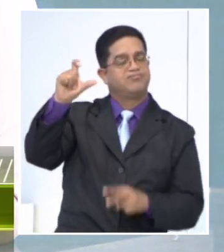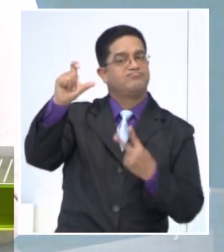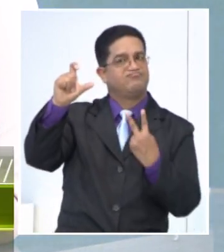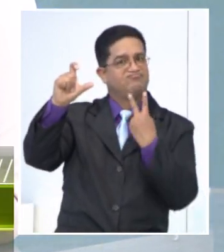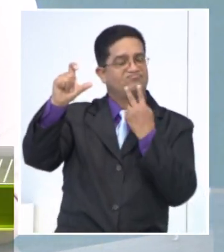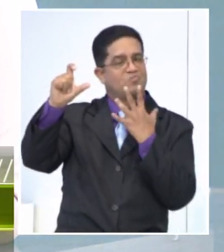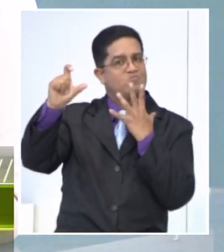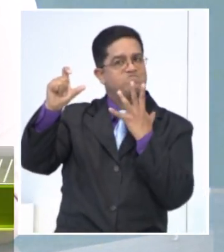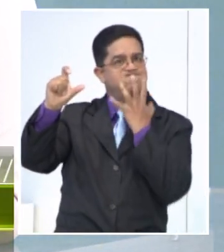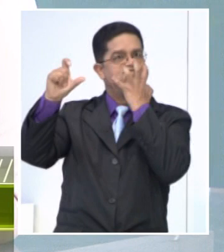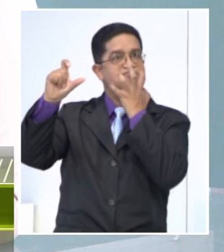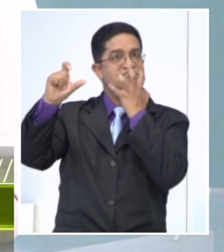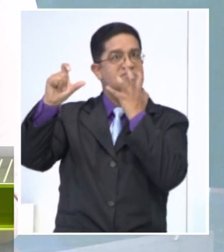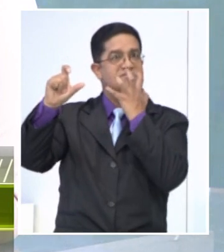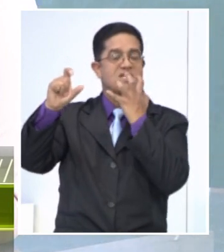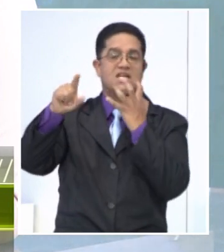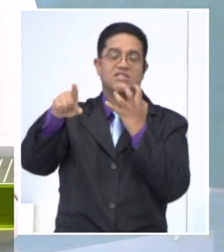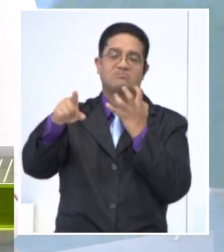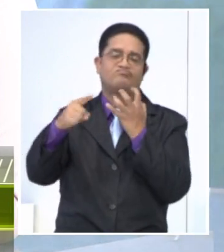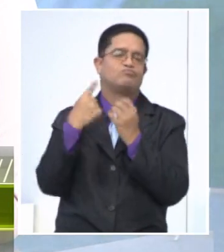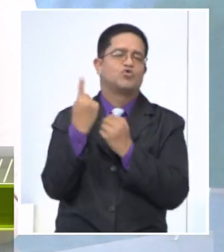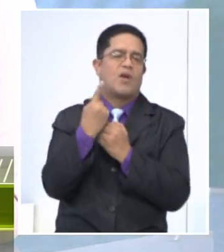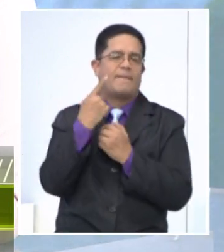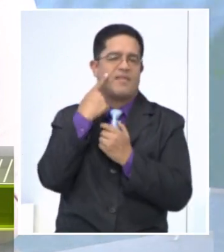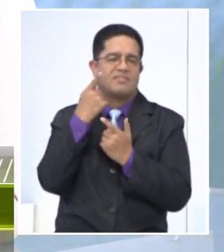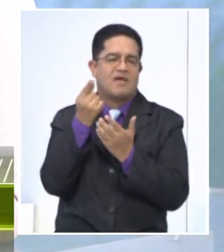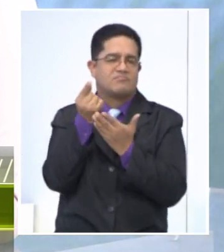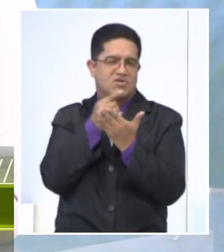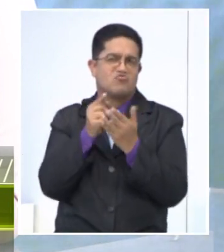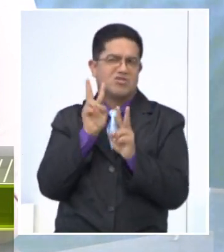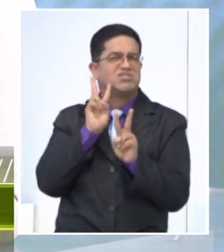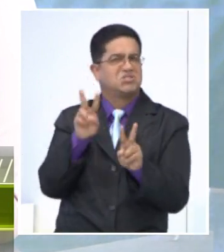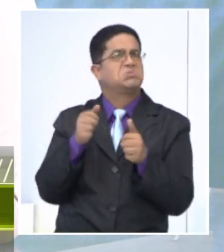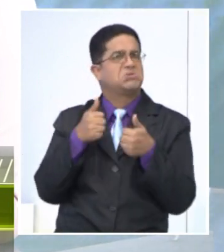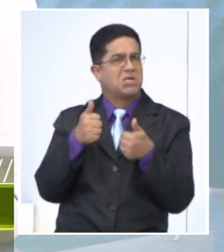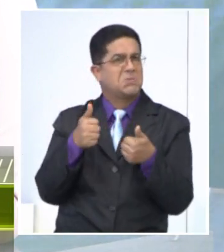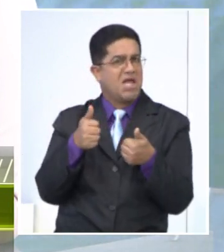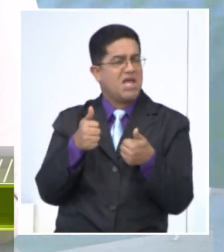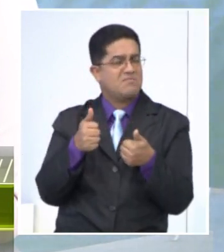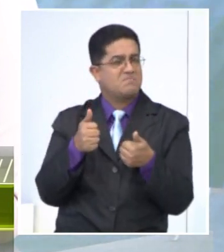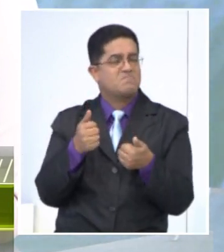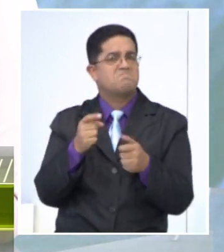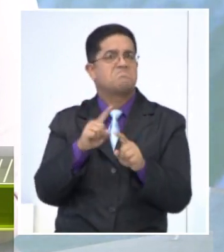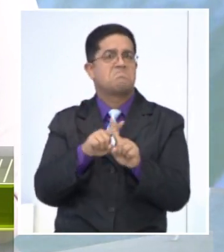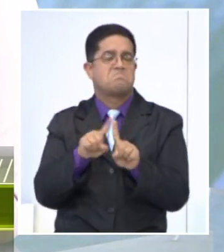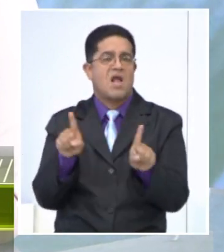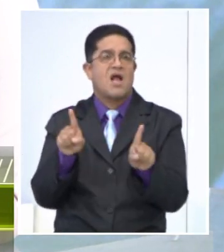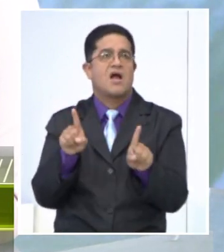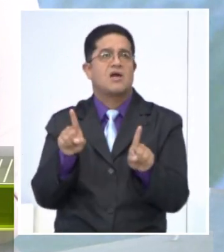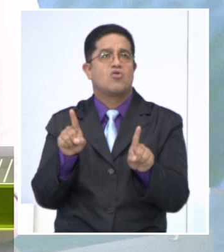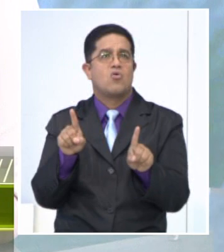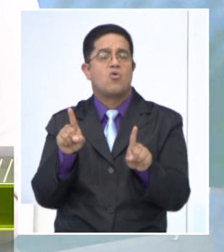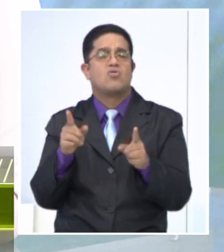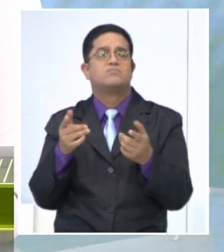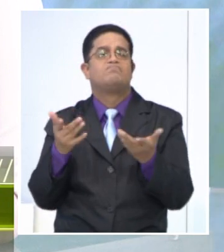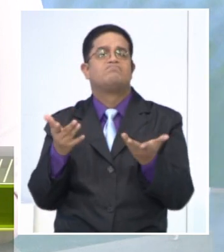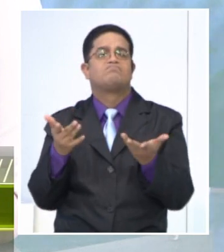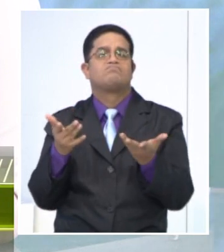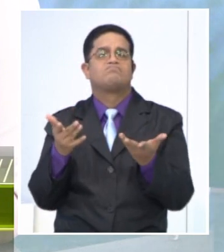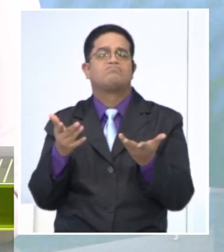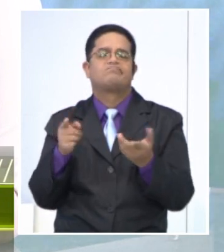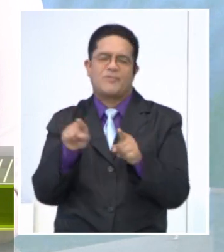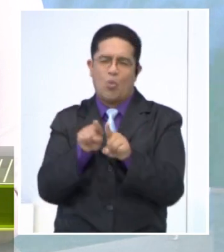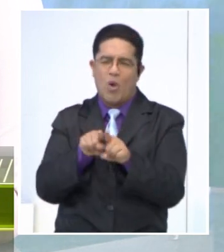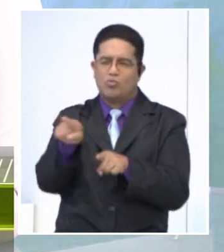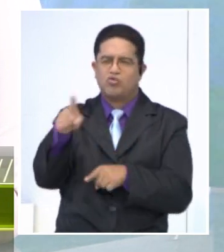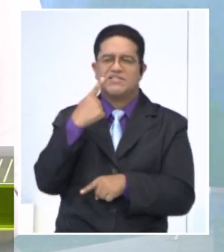de repente en esa imagen, que solamente es un filtro, se ve bien y es agradable para uno. pero hay que tomar en cuenta cuáles, como nos dice usted,